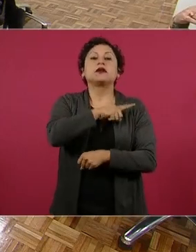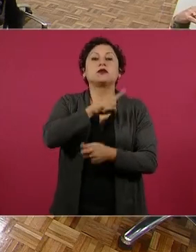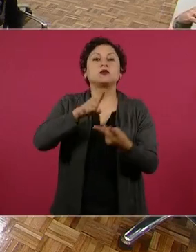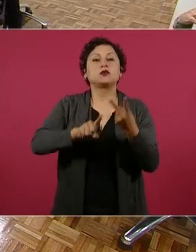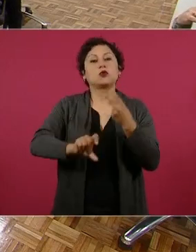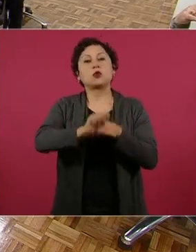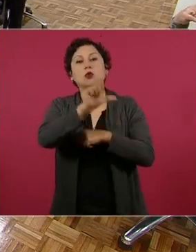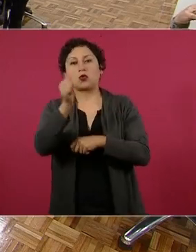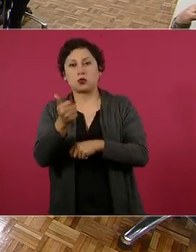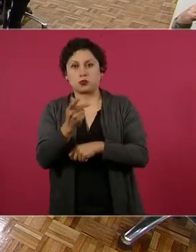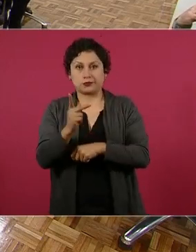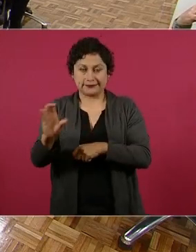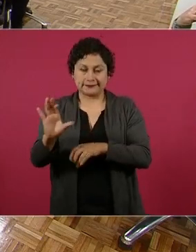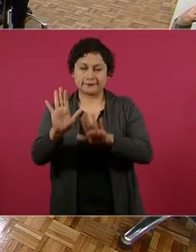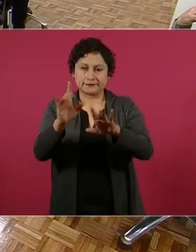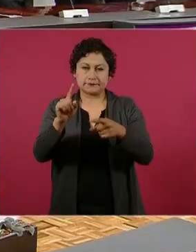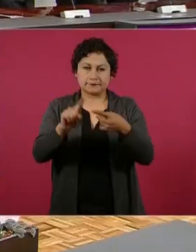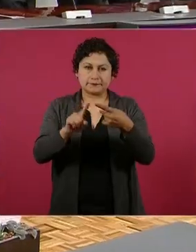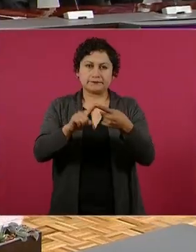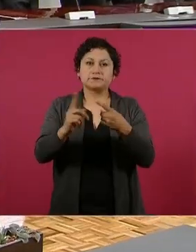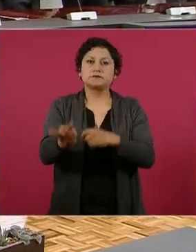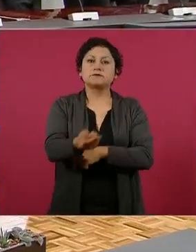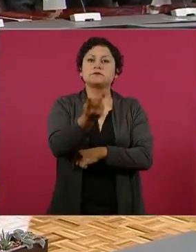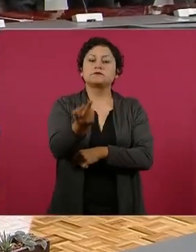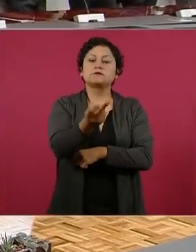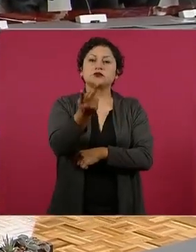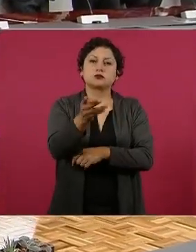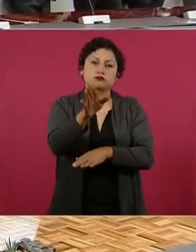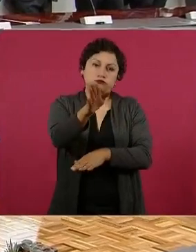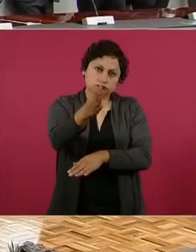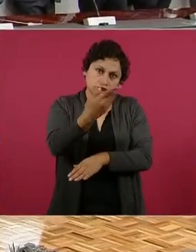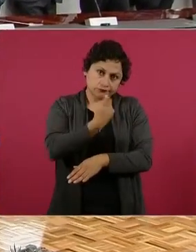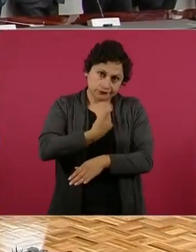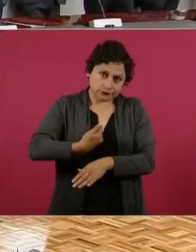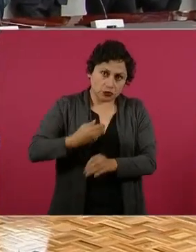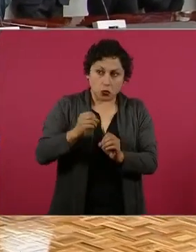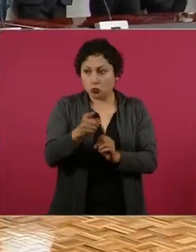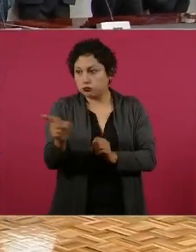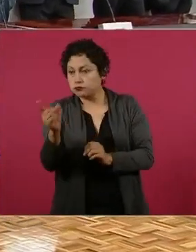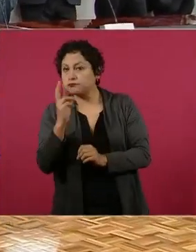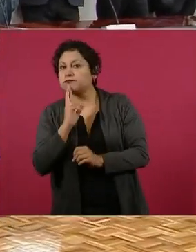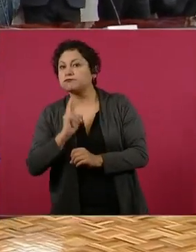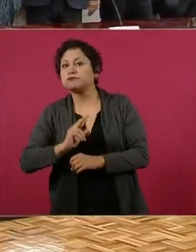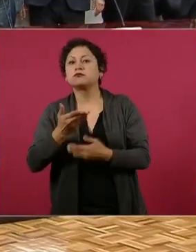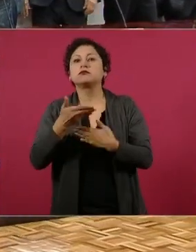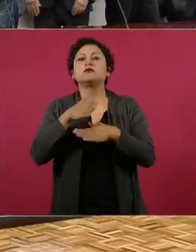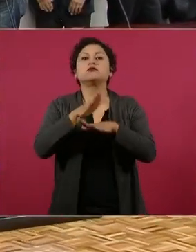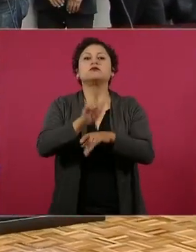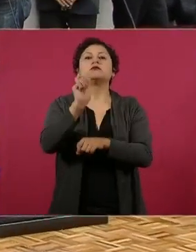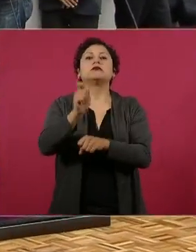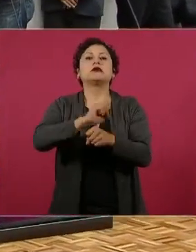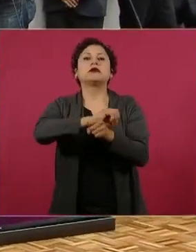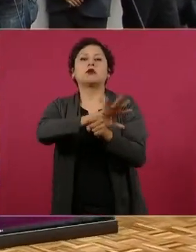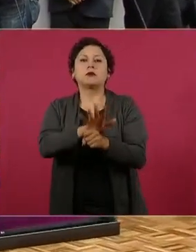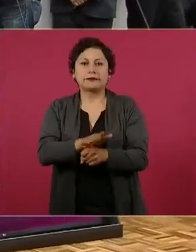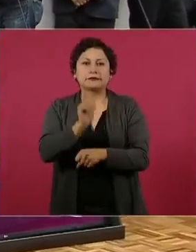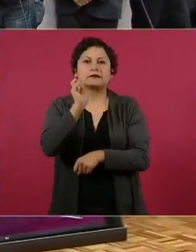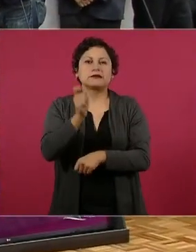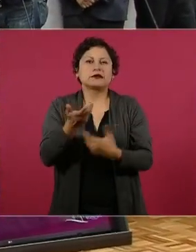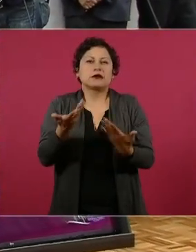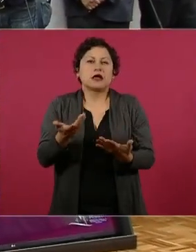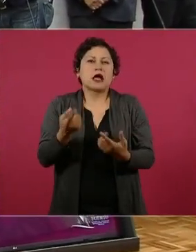De inicio, pues quisiera preguntarle cuál es el estado, presidente, o alguno que me pueda responder sobre el tema de casos COVID. Se menciona el tema de que se